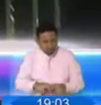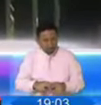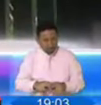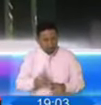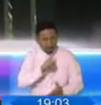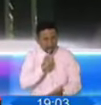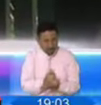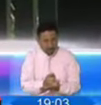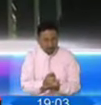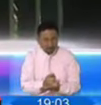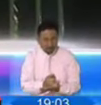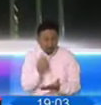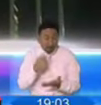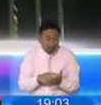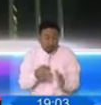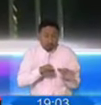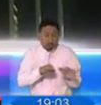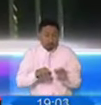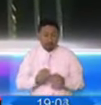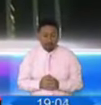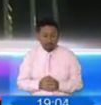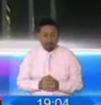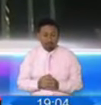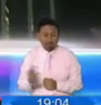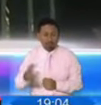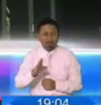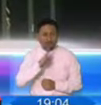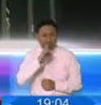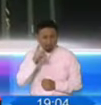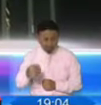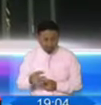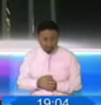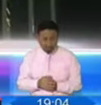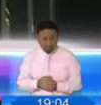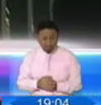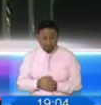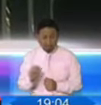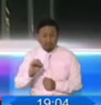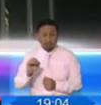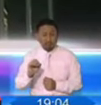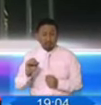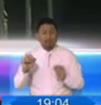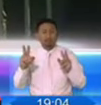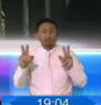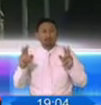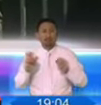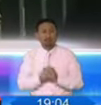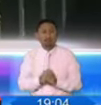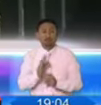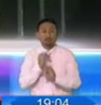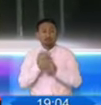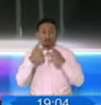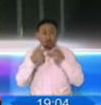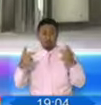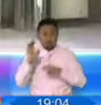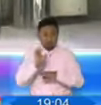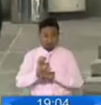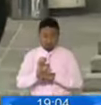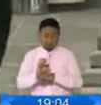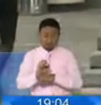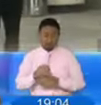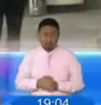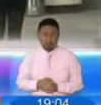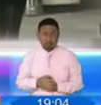que, como les insisto, no siempre pasó ni siempre ha pasado por instituciones públicas ecuatorianas. Que el